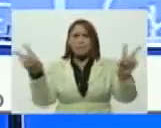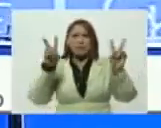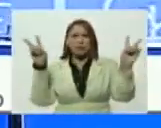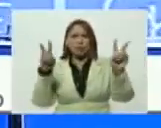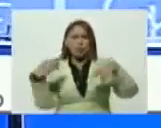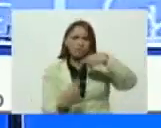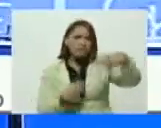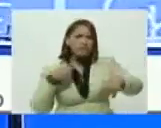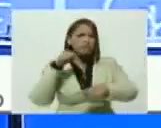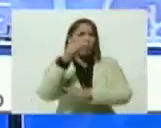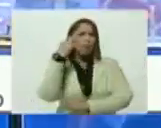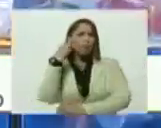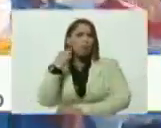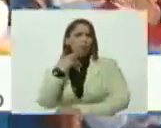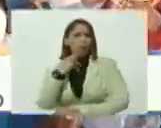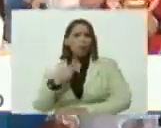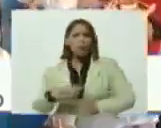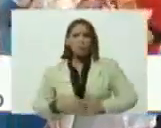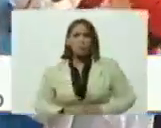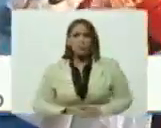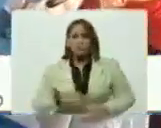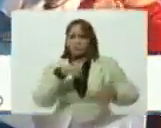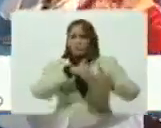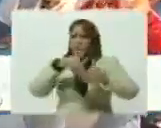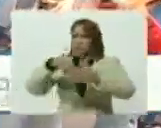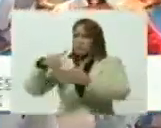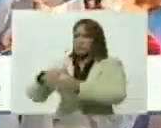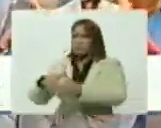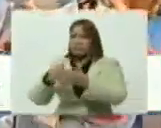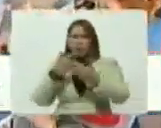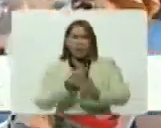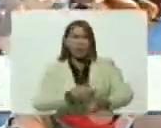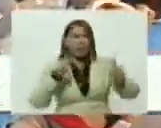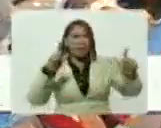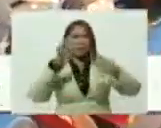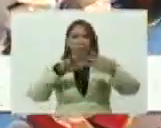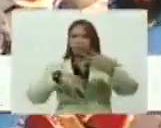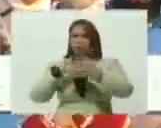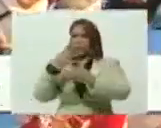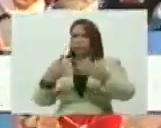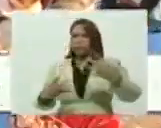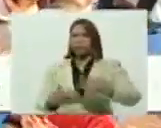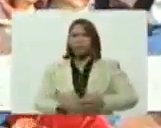la revolución bolivariana en esas elecciones libres, transparentes,